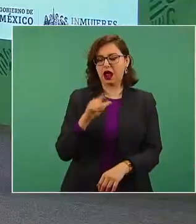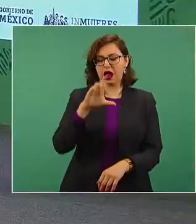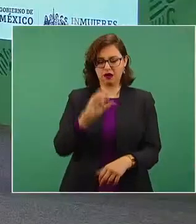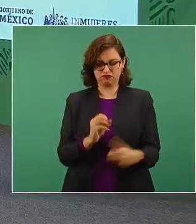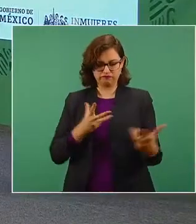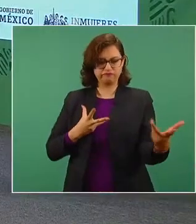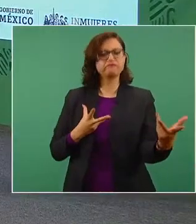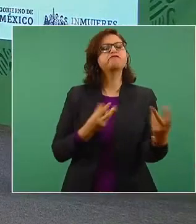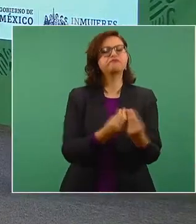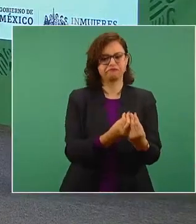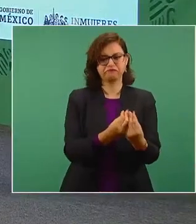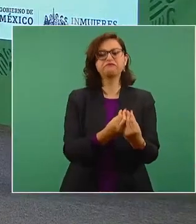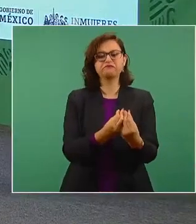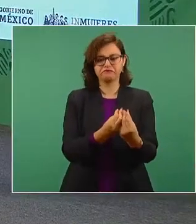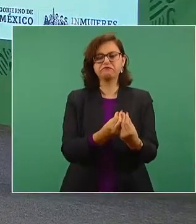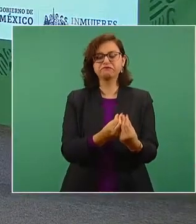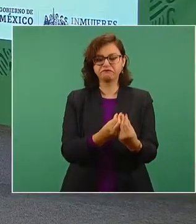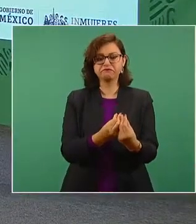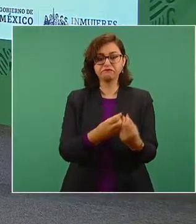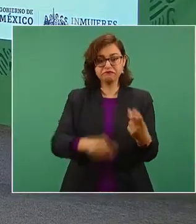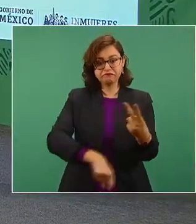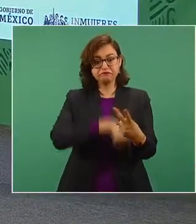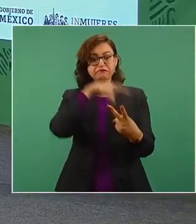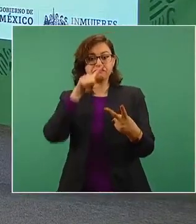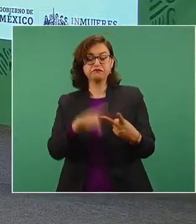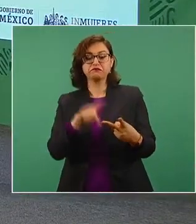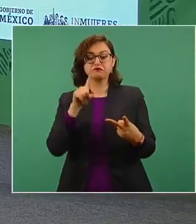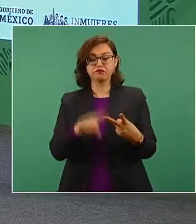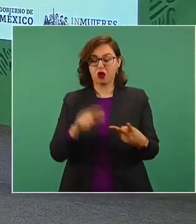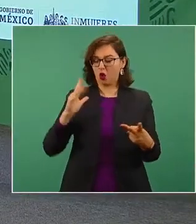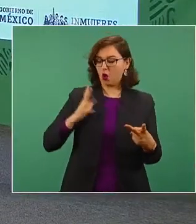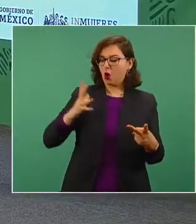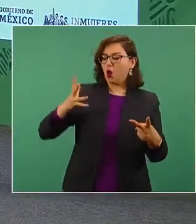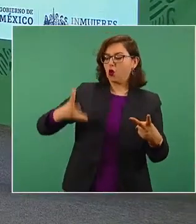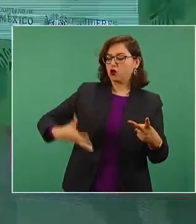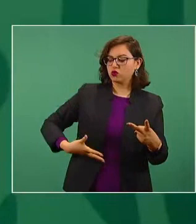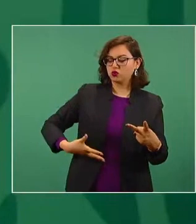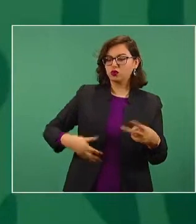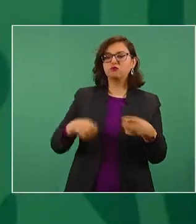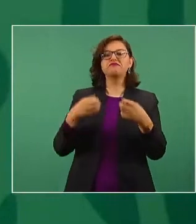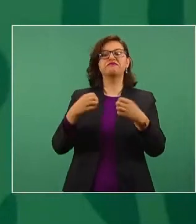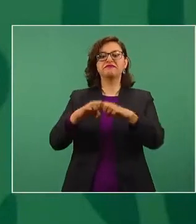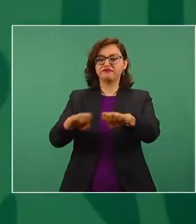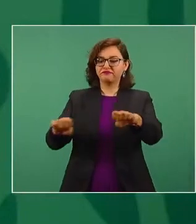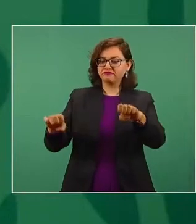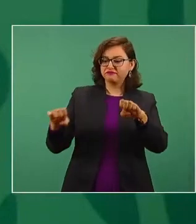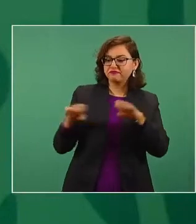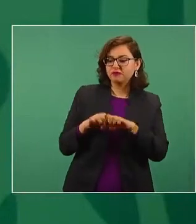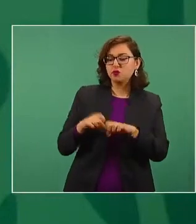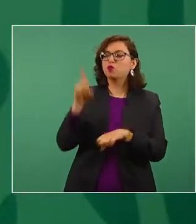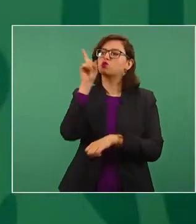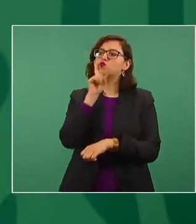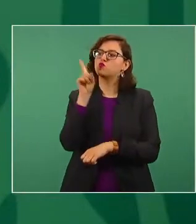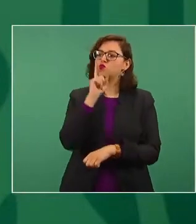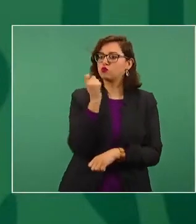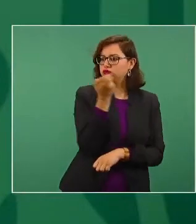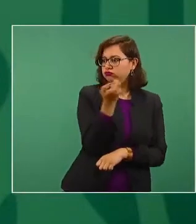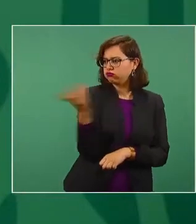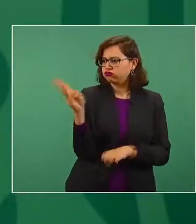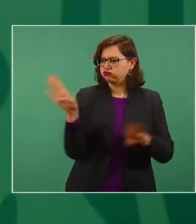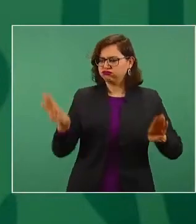y luego, formar parte de un gabinete con mujeres de la talla de las que